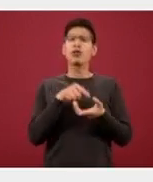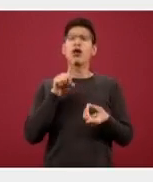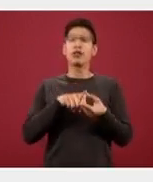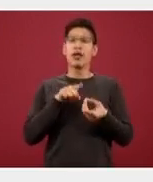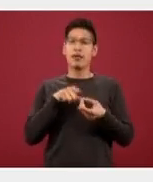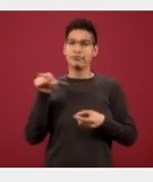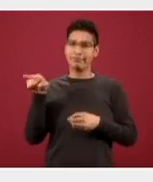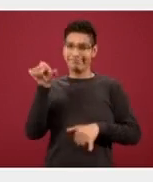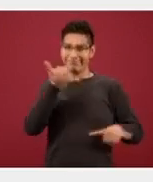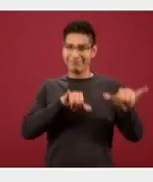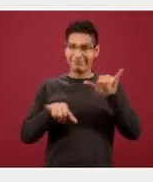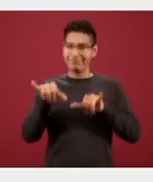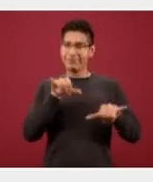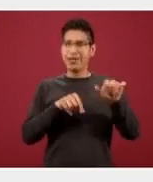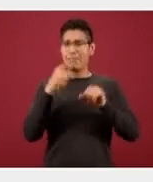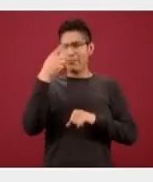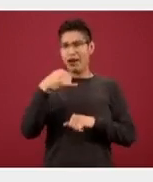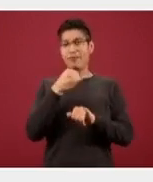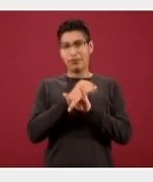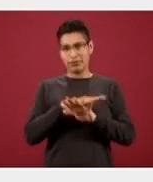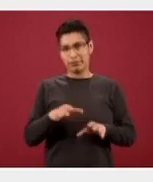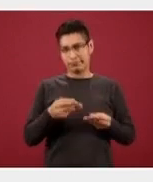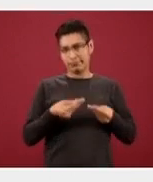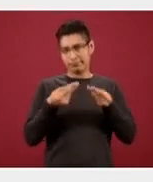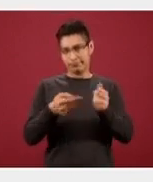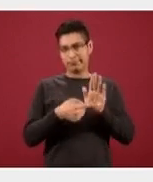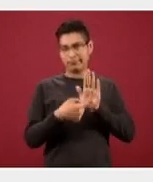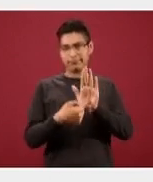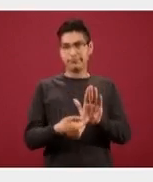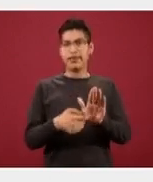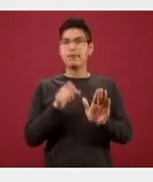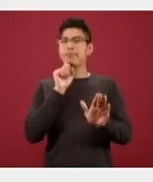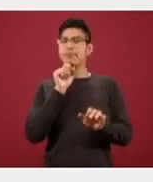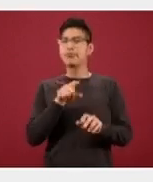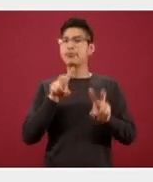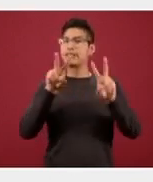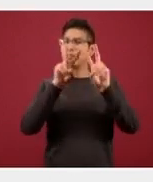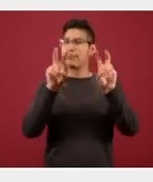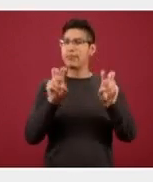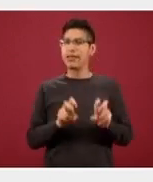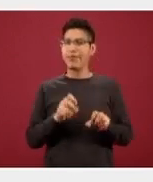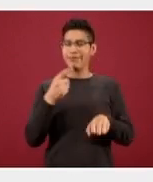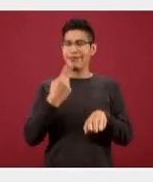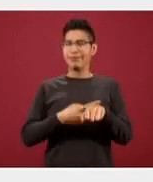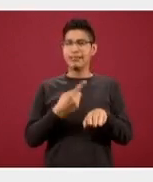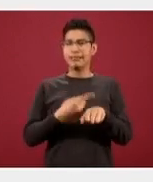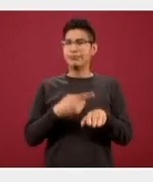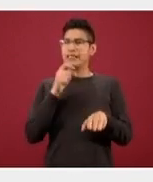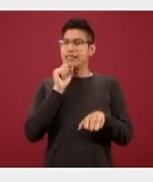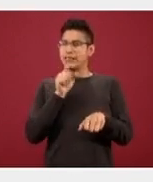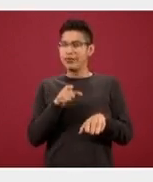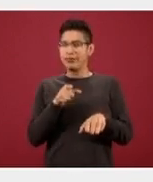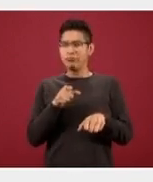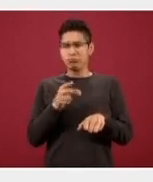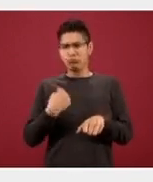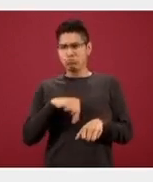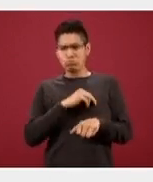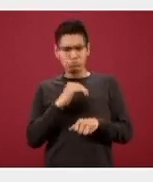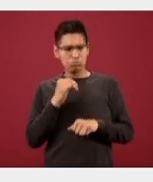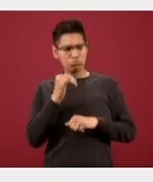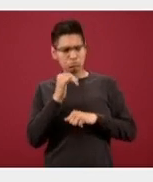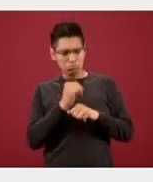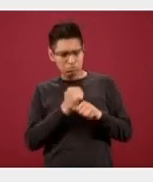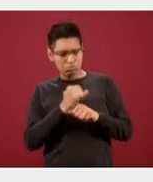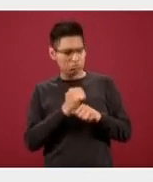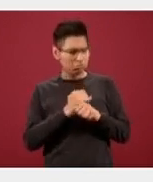contar con estos datos de forma diaria para ustedes. En cuanto a los contactos que tenemos también sobre los casos que ya revisamos,